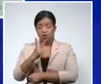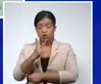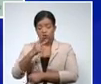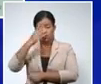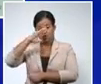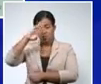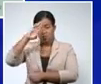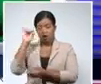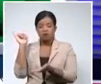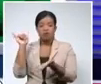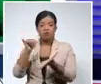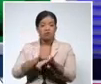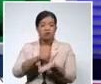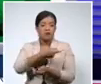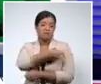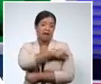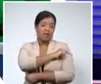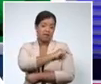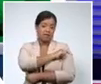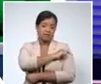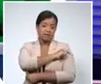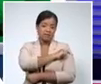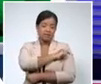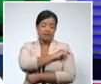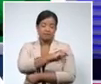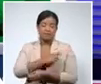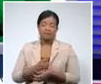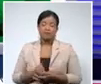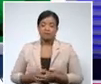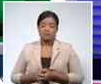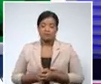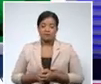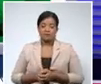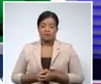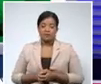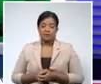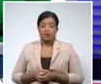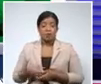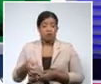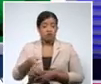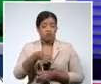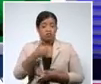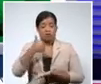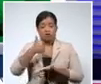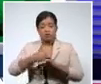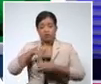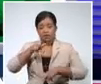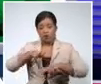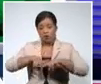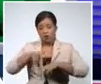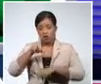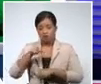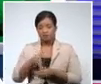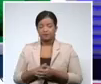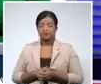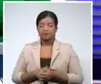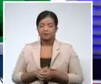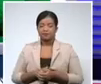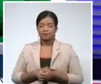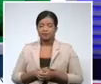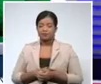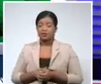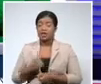procedentes de España, que pertenecen al municipio Holguín. Por países de